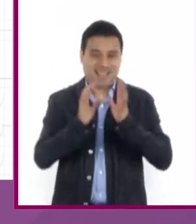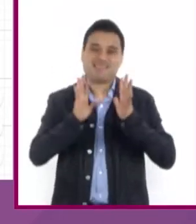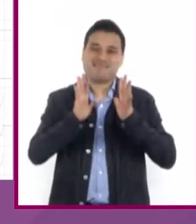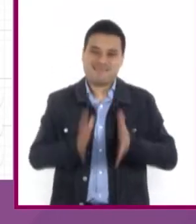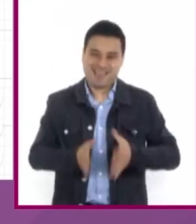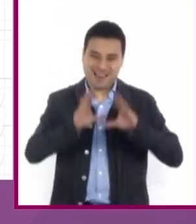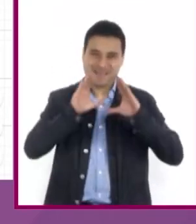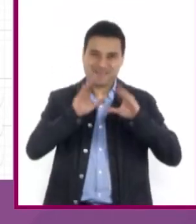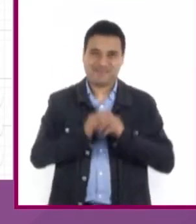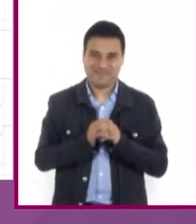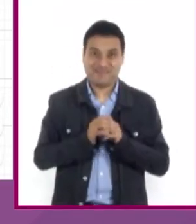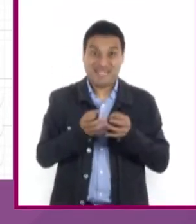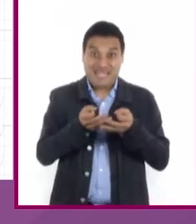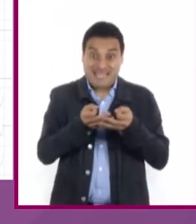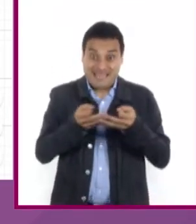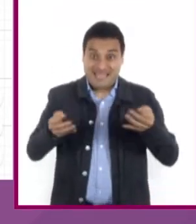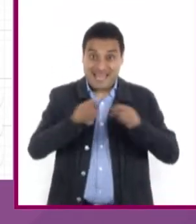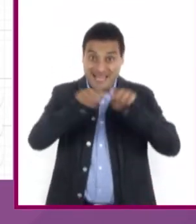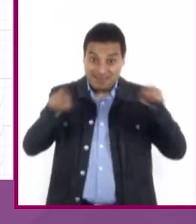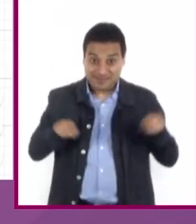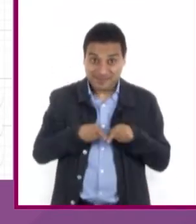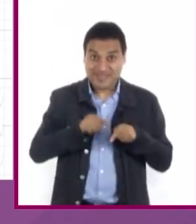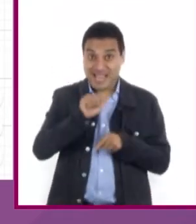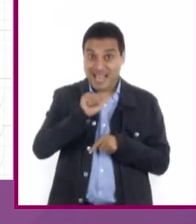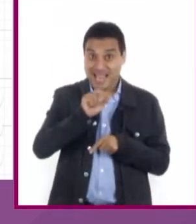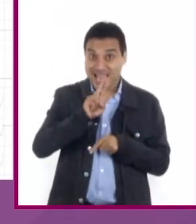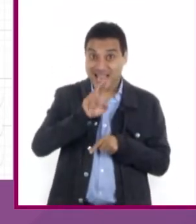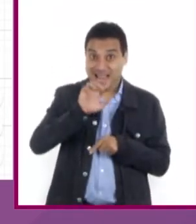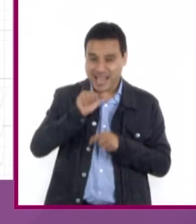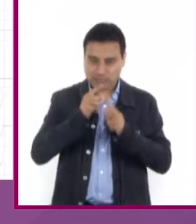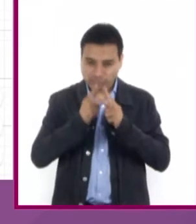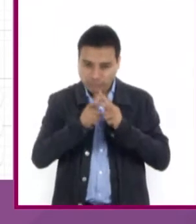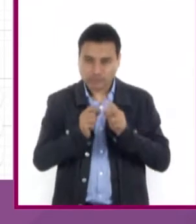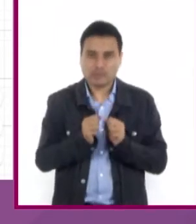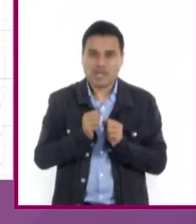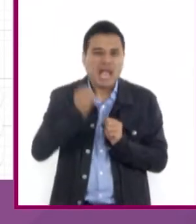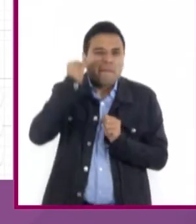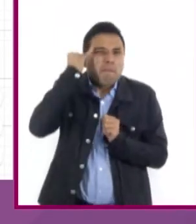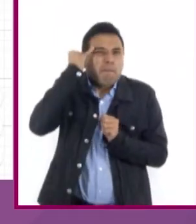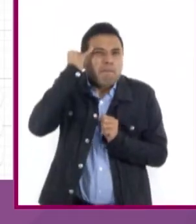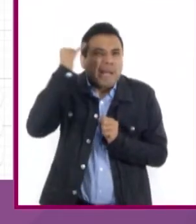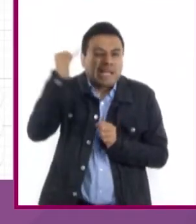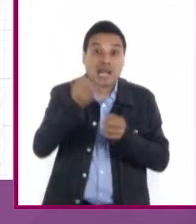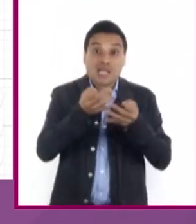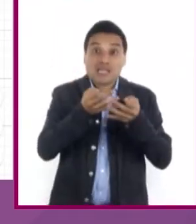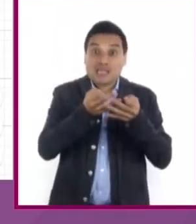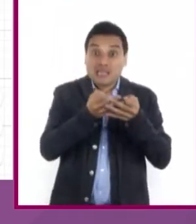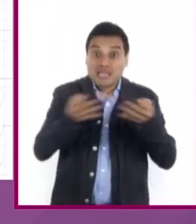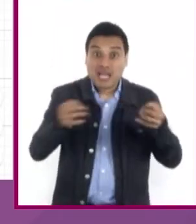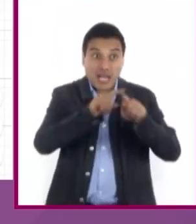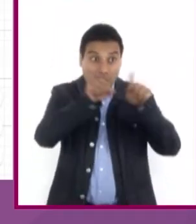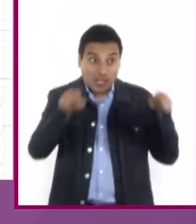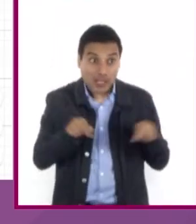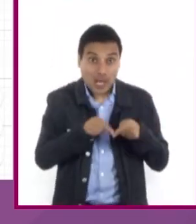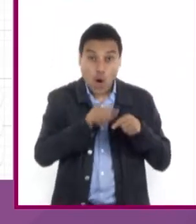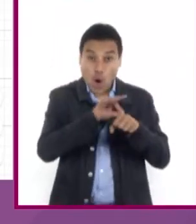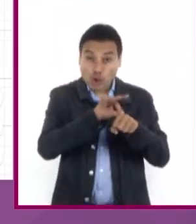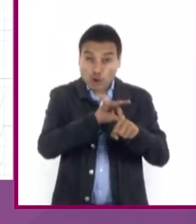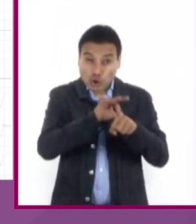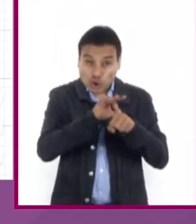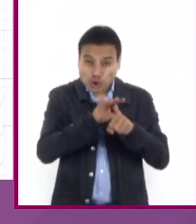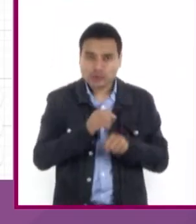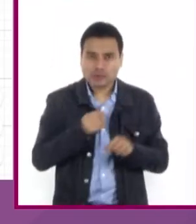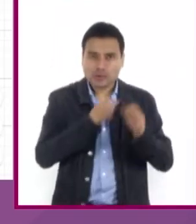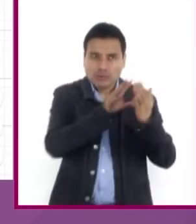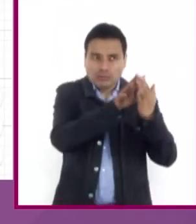calculamos el área de un terreno. Ahora imaginemos que tenemos que trazarlo a escala. Como sabemos, las